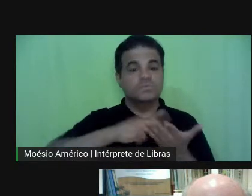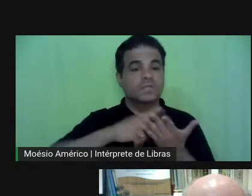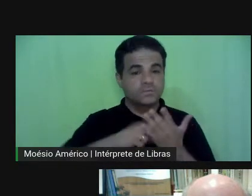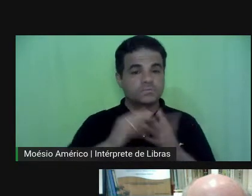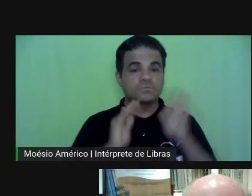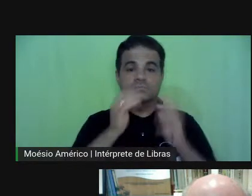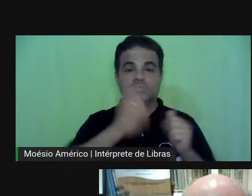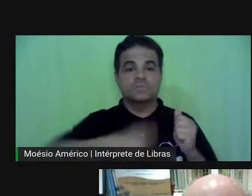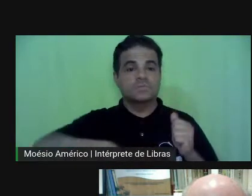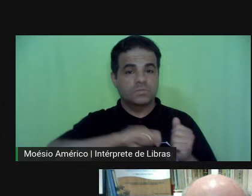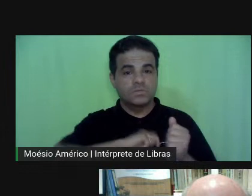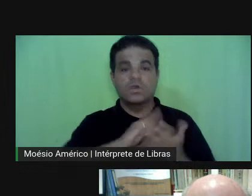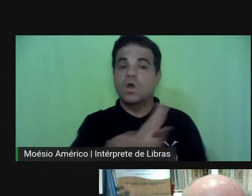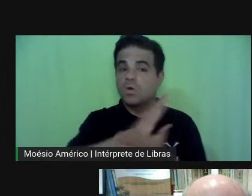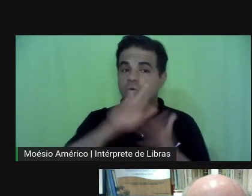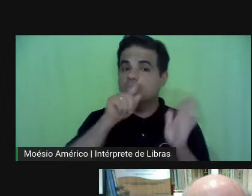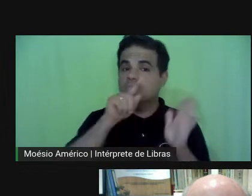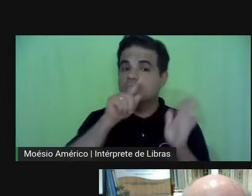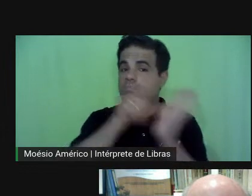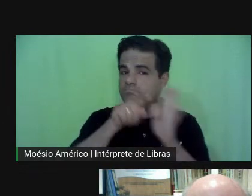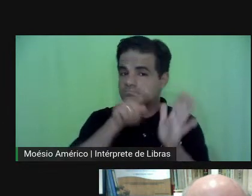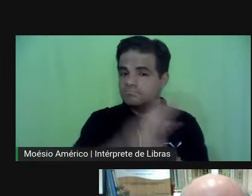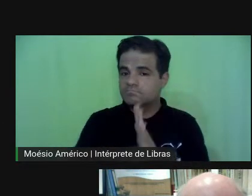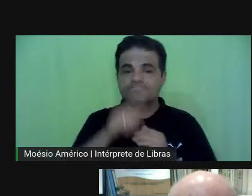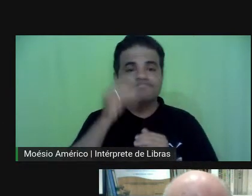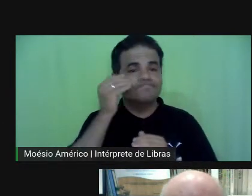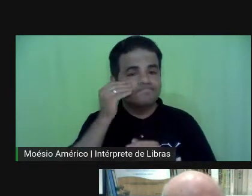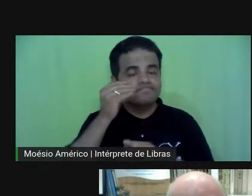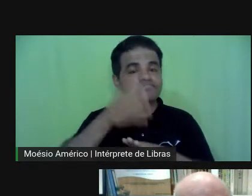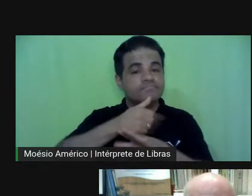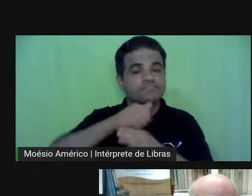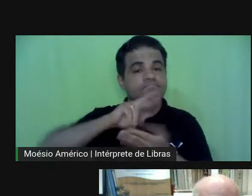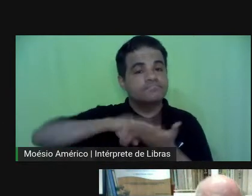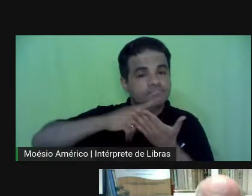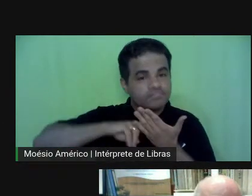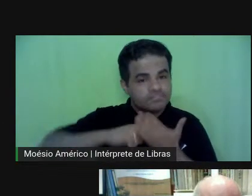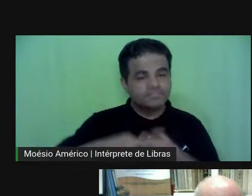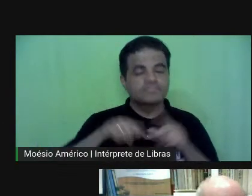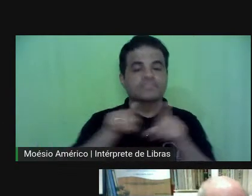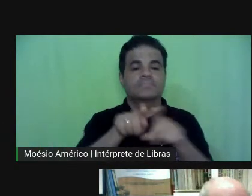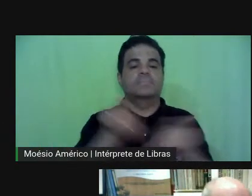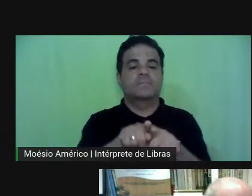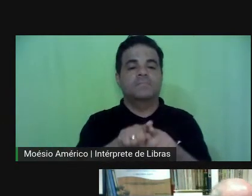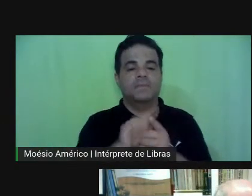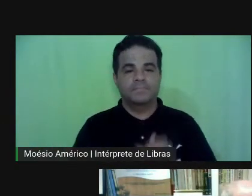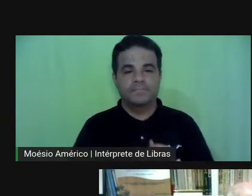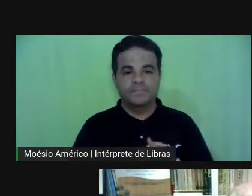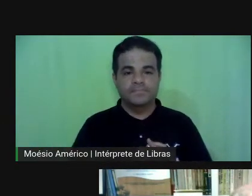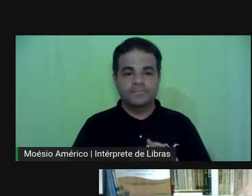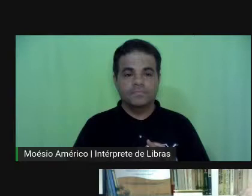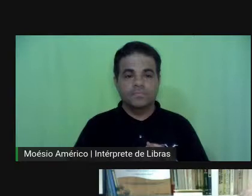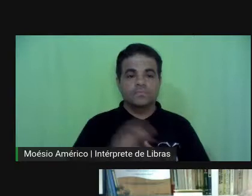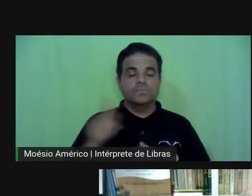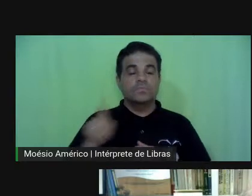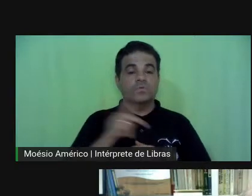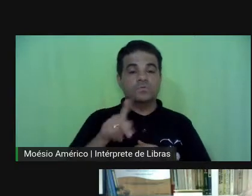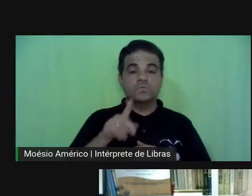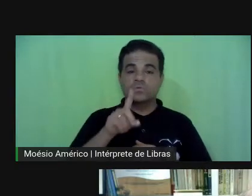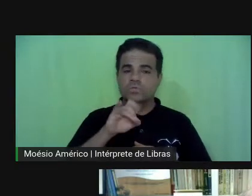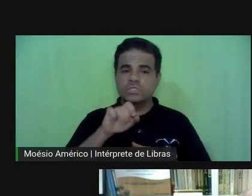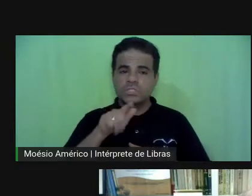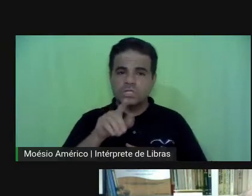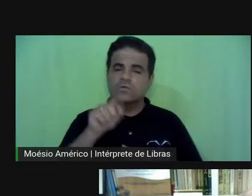y algunas esencias para empezar a interpretar un poco profesor llegó usted